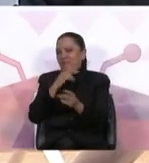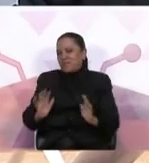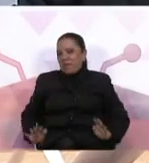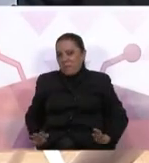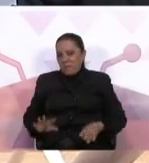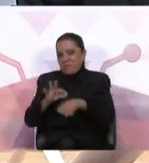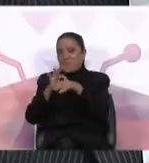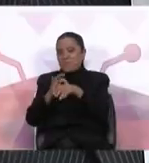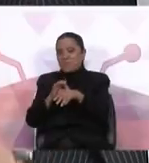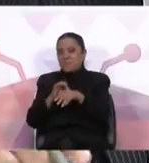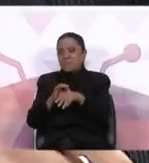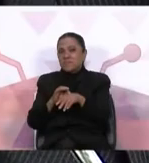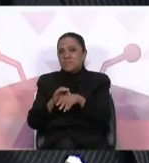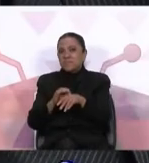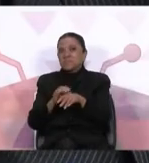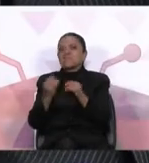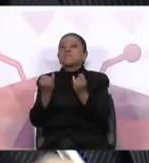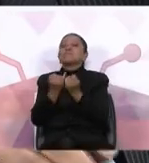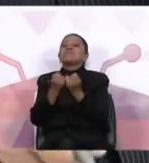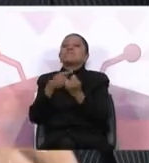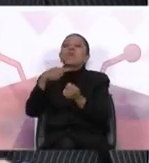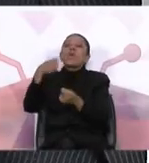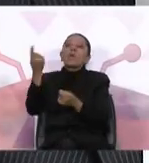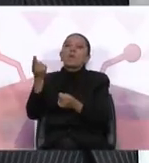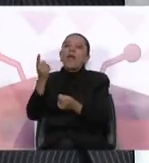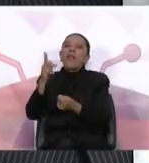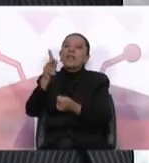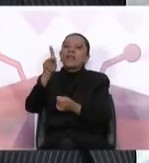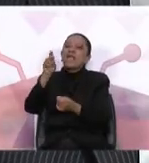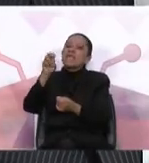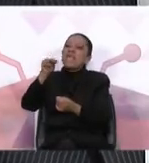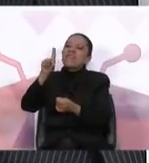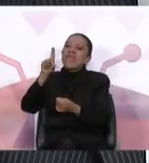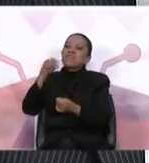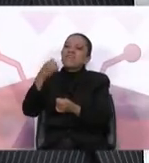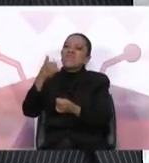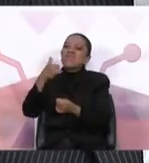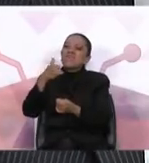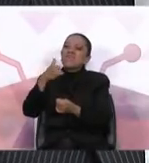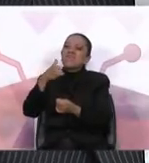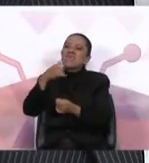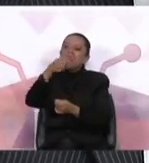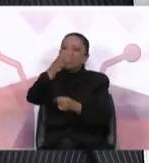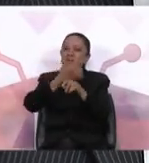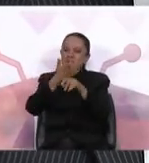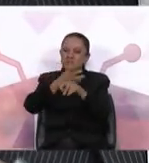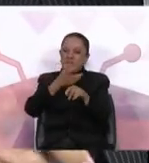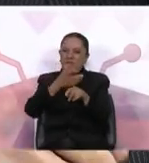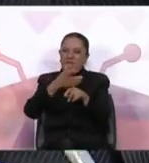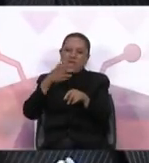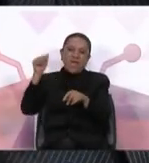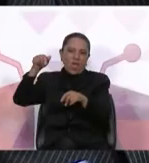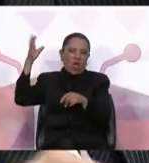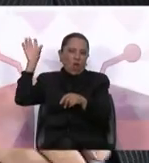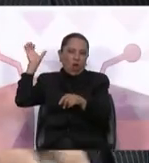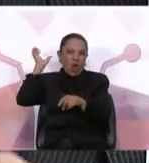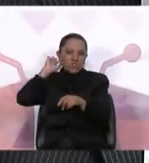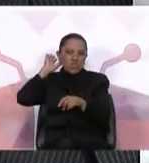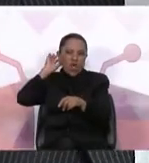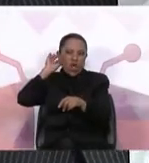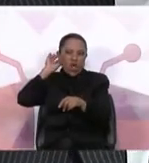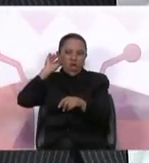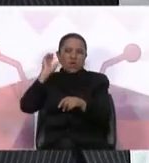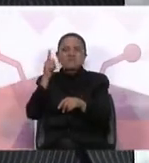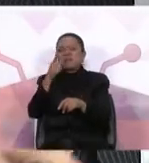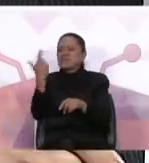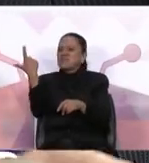de kennedy conoció el sufrimiento tragedias para el mundo su señora madre de 85 años son más importante maduración